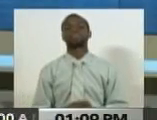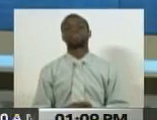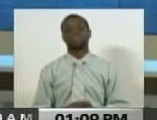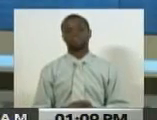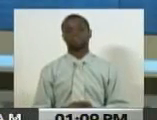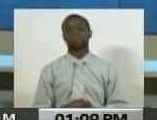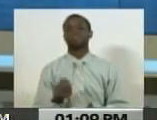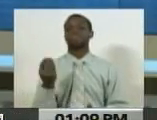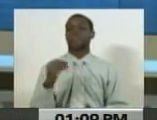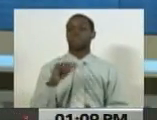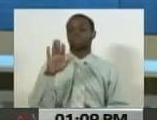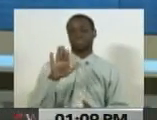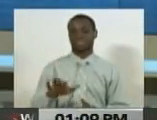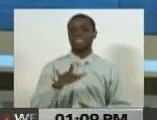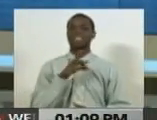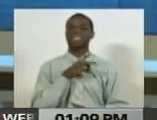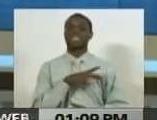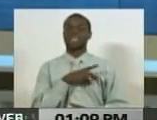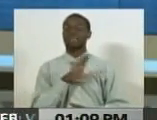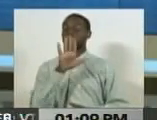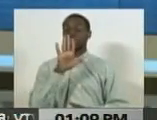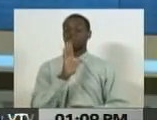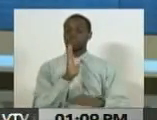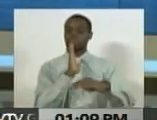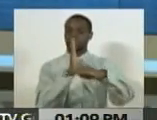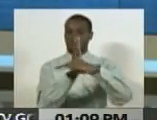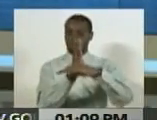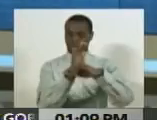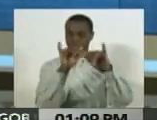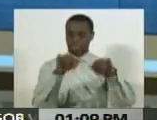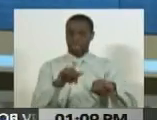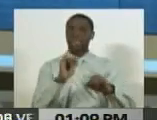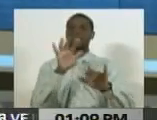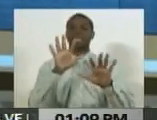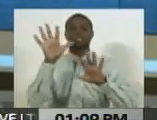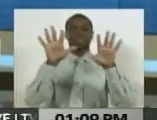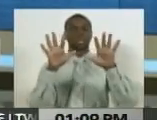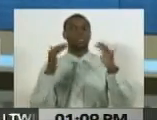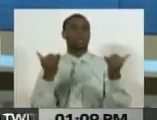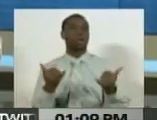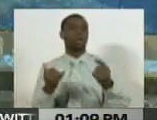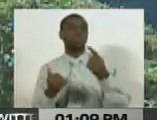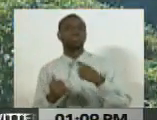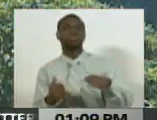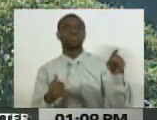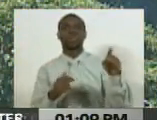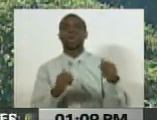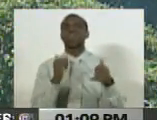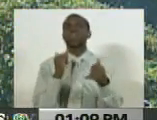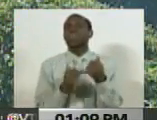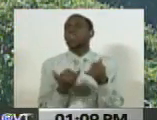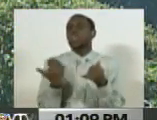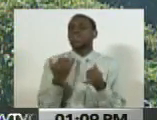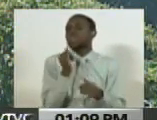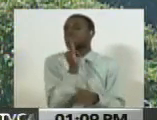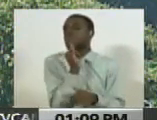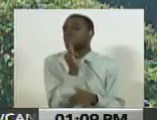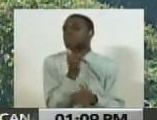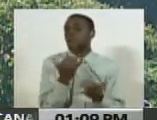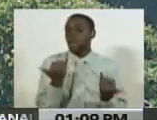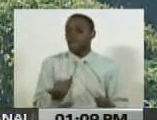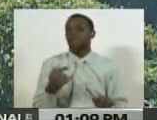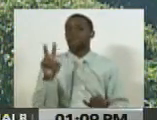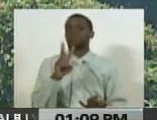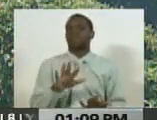Continuamos en Chile. Vamos a hacer una pausa acá de las informaciones internacionales porque vamos a volver de último minuto información en nuestro